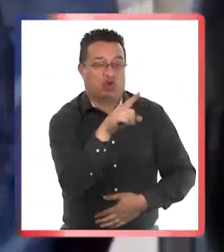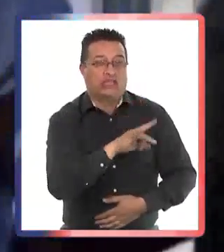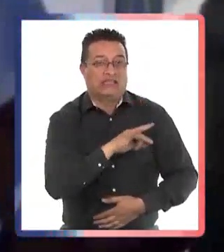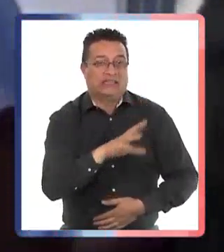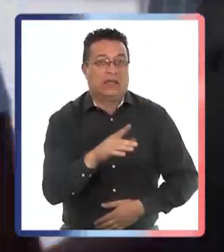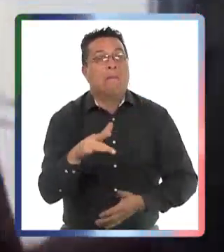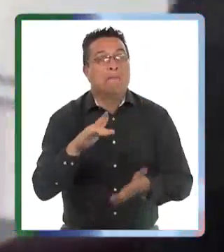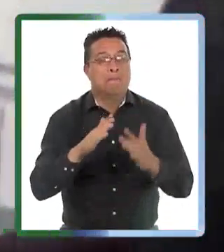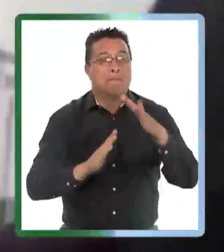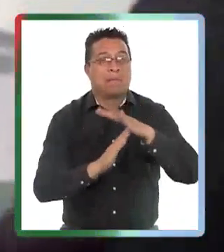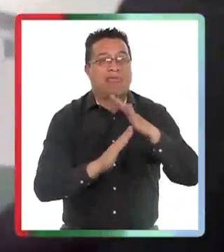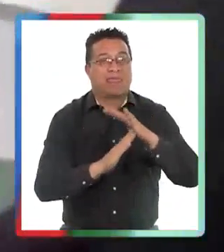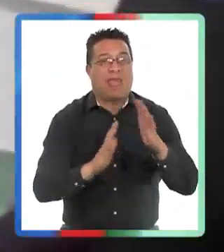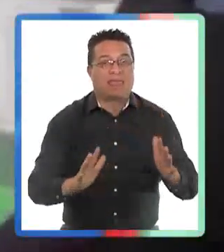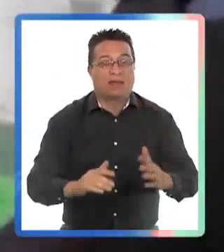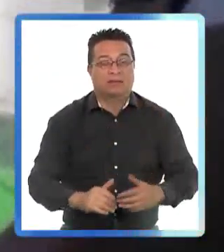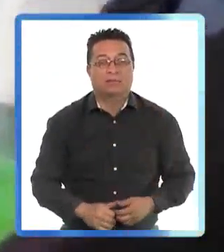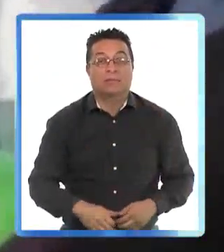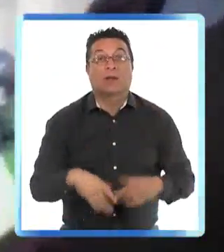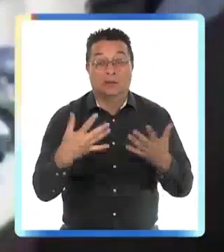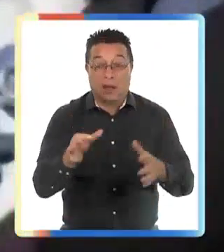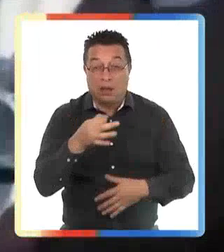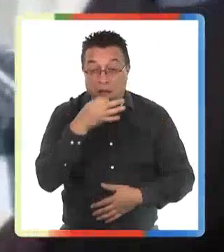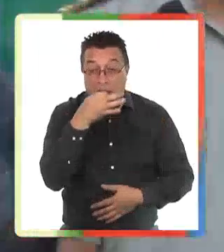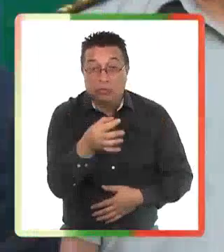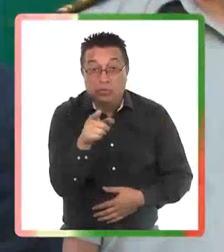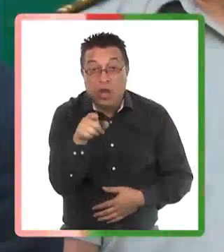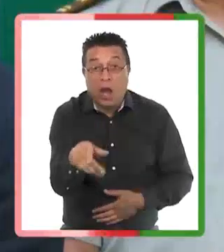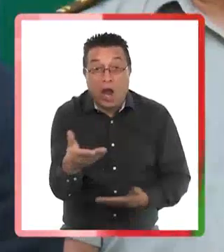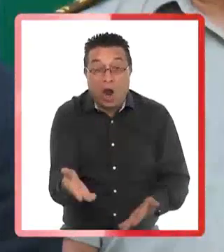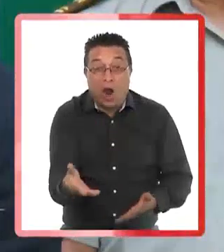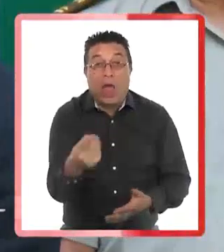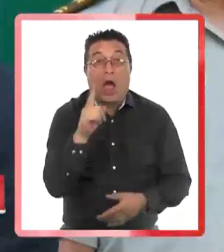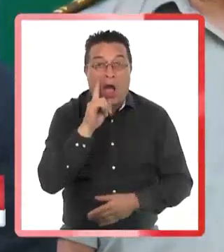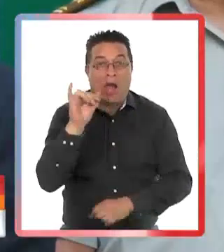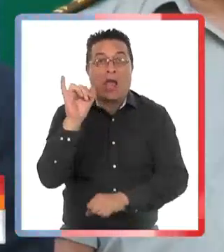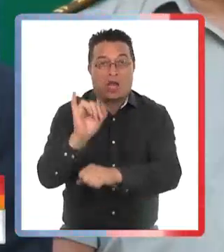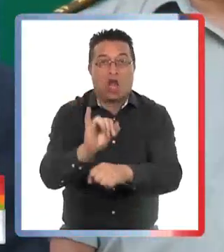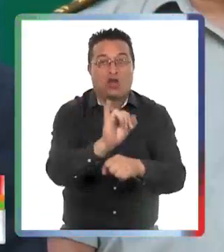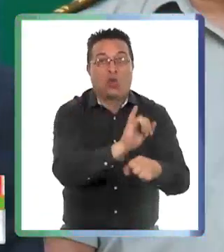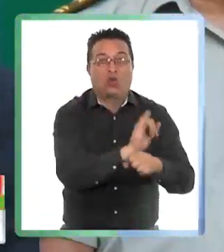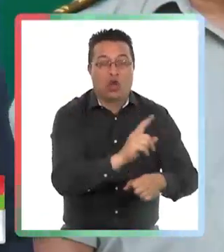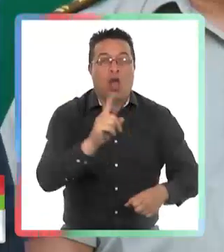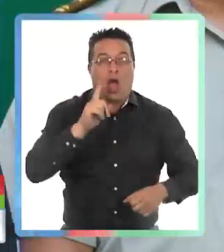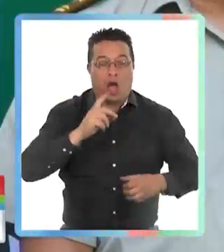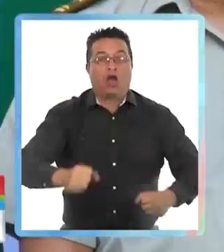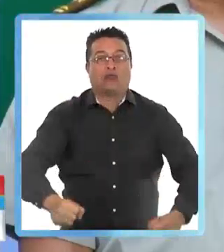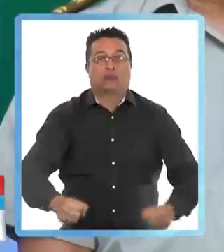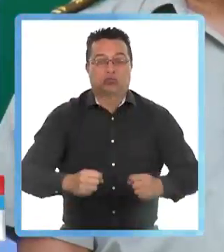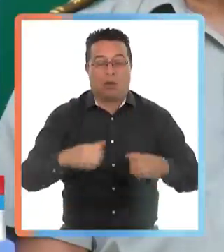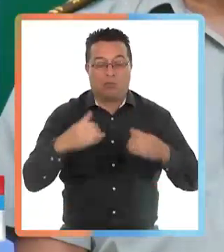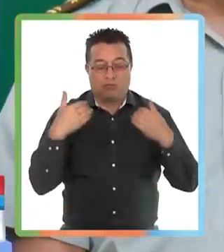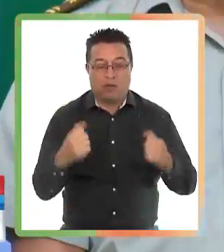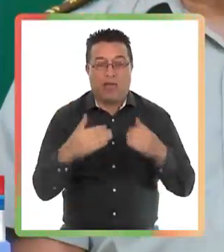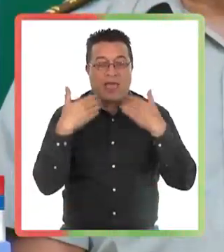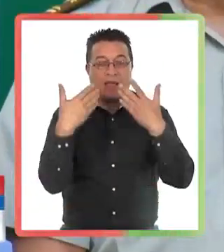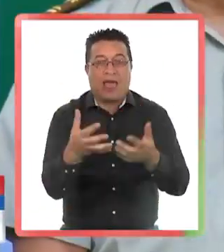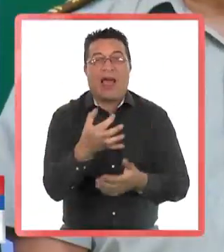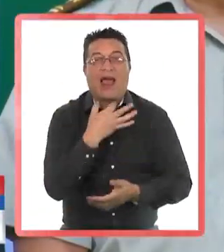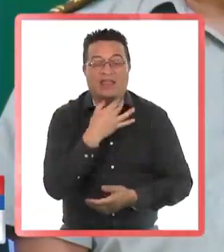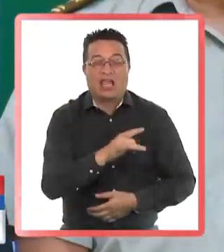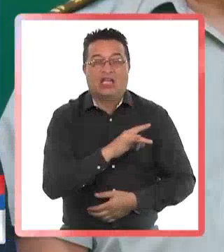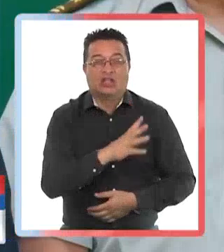policiales y una orden de expulsión del país pendiente. El mensaje que aquí hay instituciones que tienen